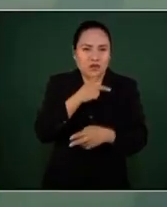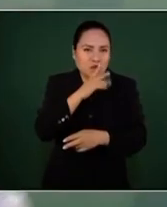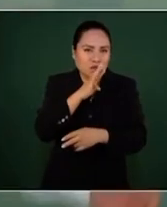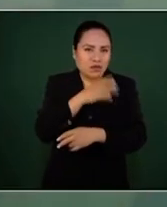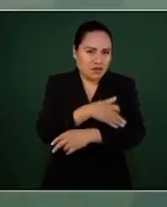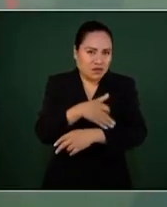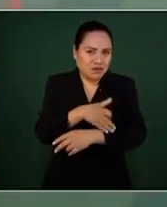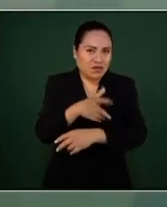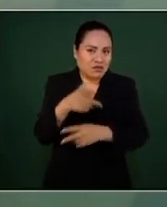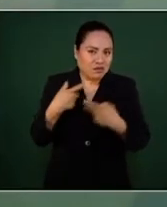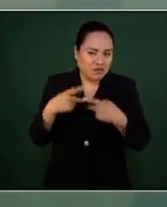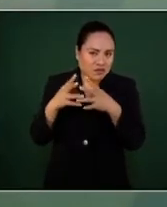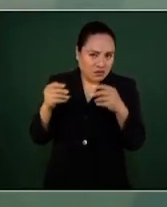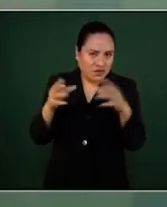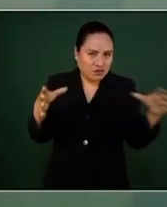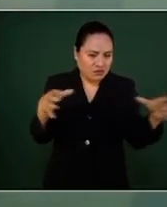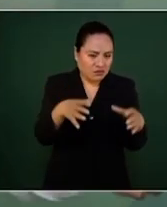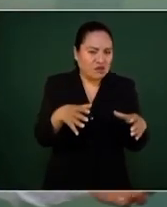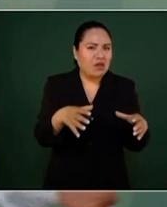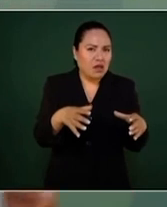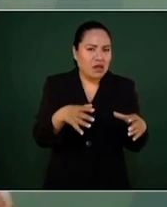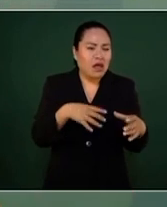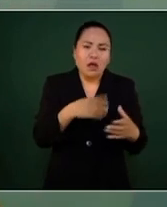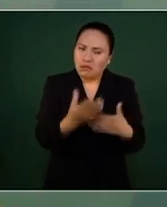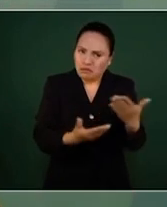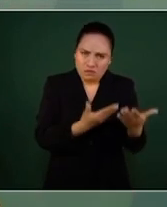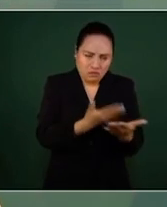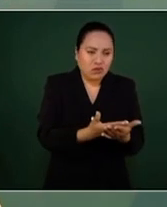lo hacemos como se los estoy proponiendo.